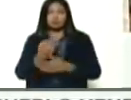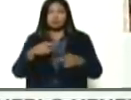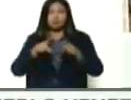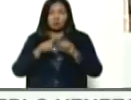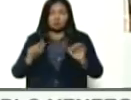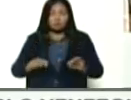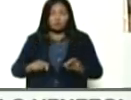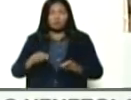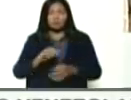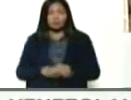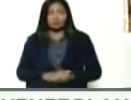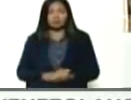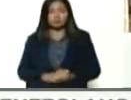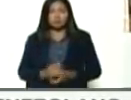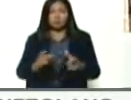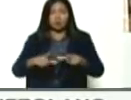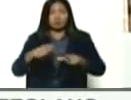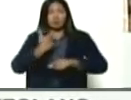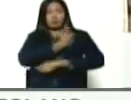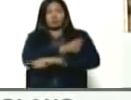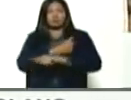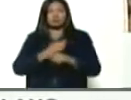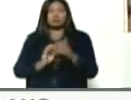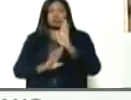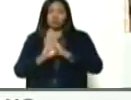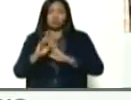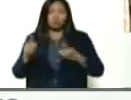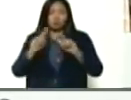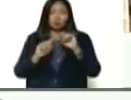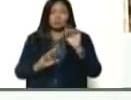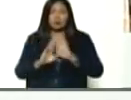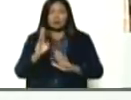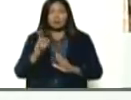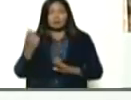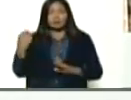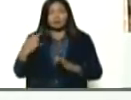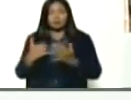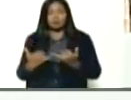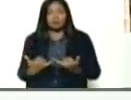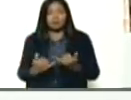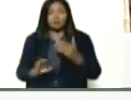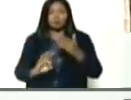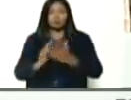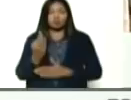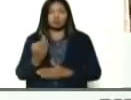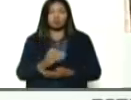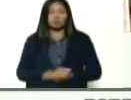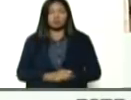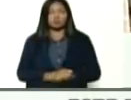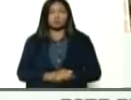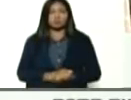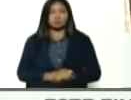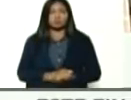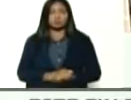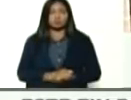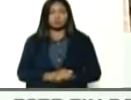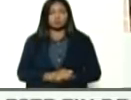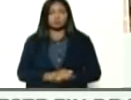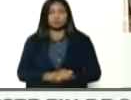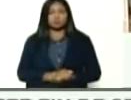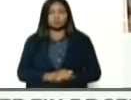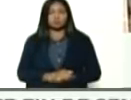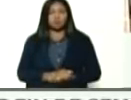puesto de vacunación masivo uno de los más grandes que tenemos actualmente funcionando presidente de los